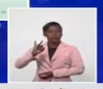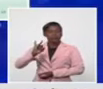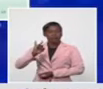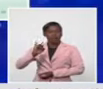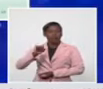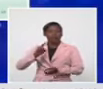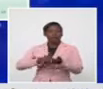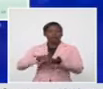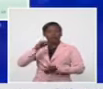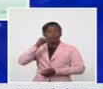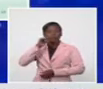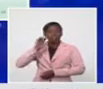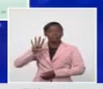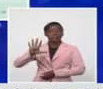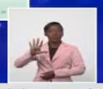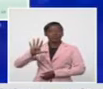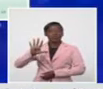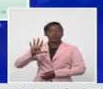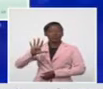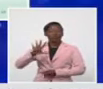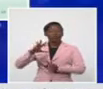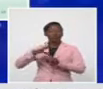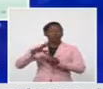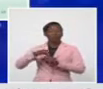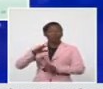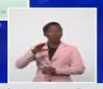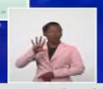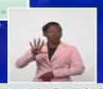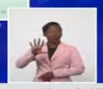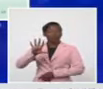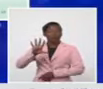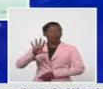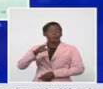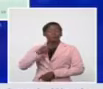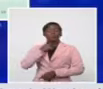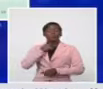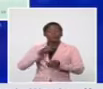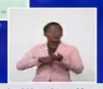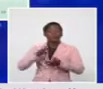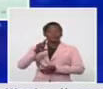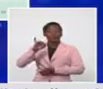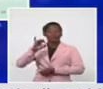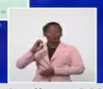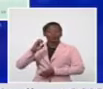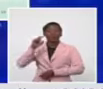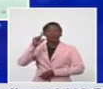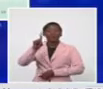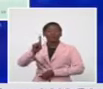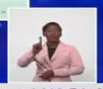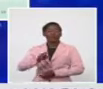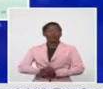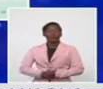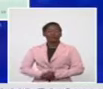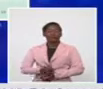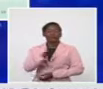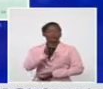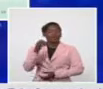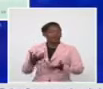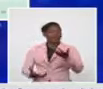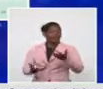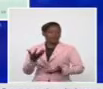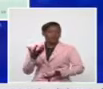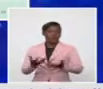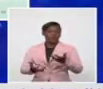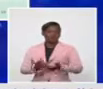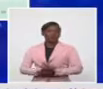5, Colón 5, Los Arabos 4 y Perico 1. Cienfuegos ha venido manteniendo